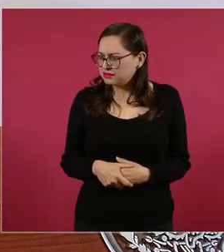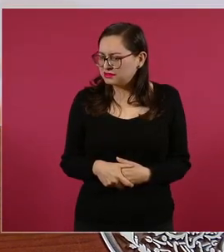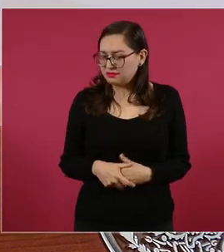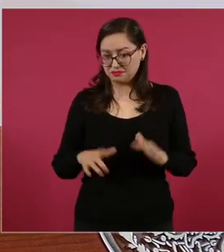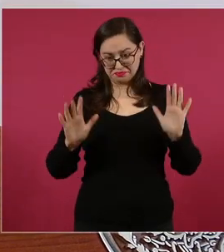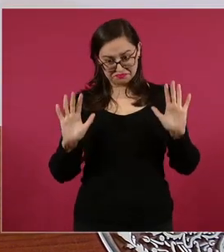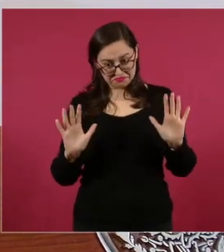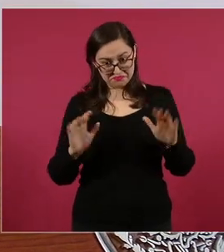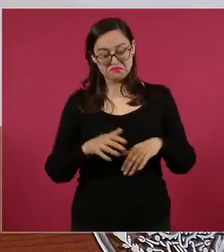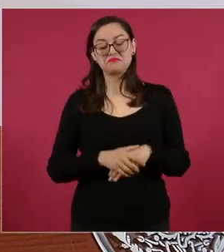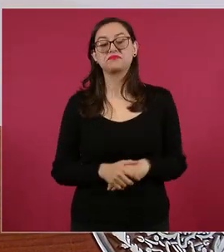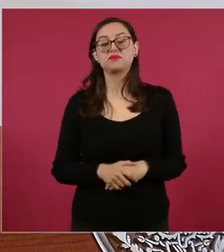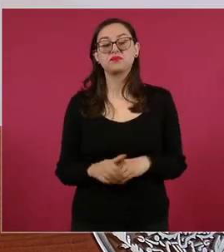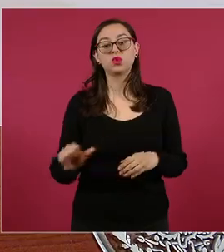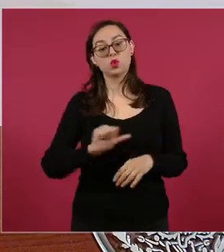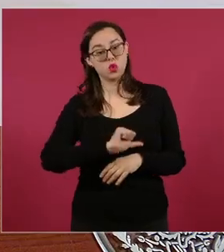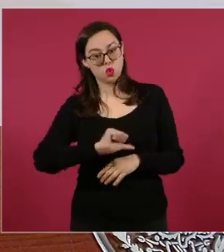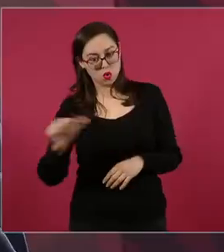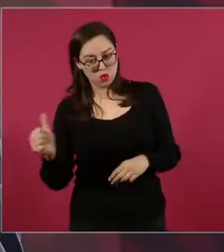que a lo mejor